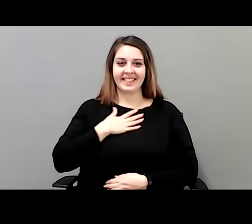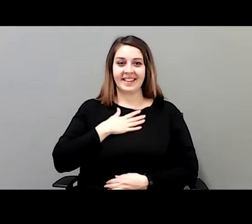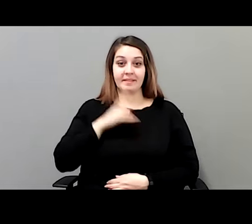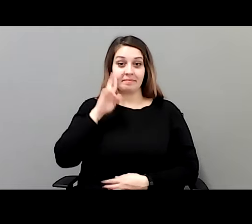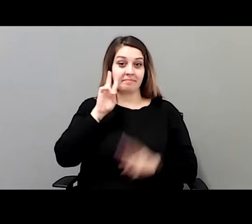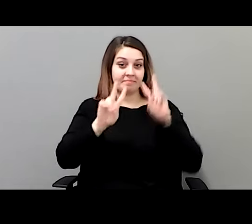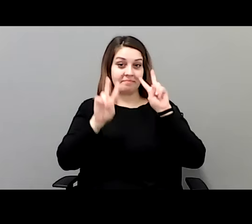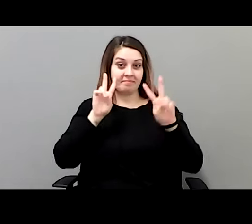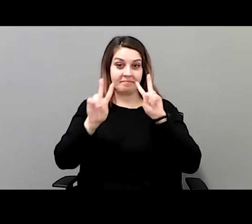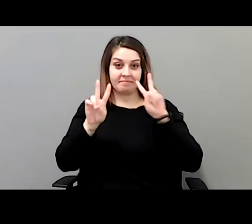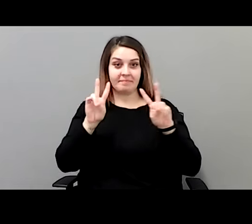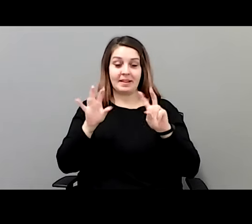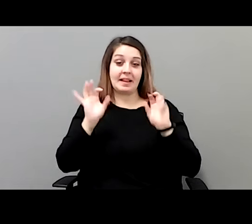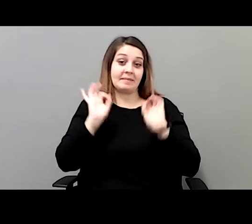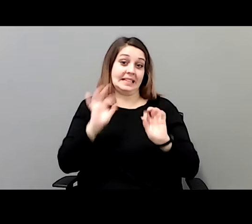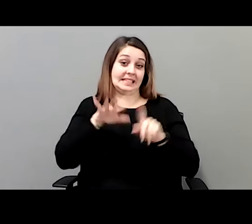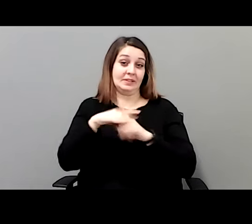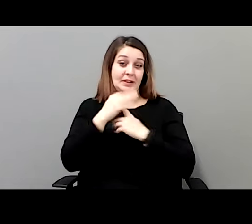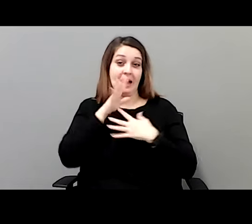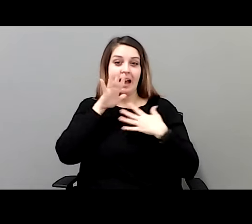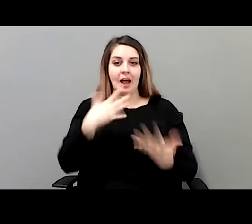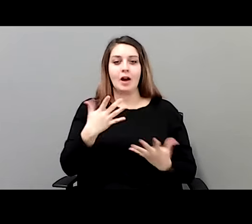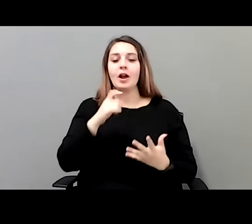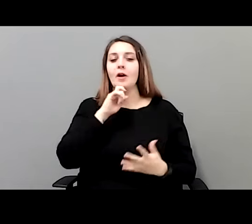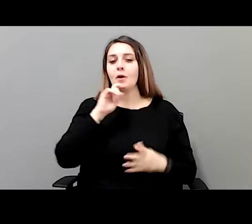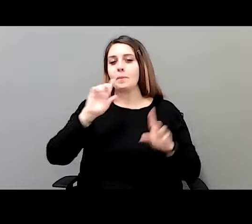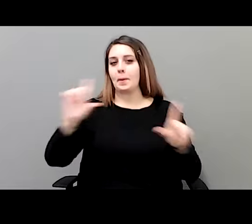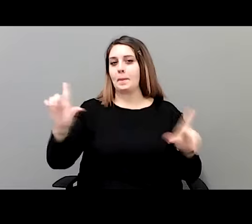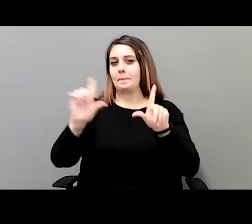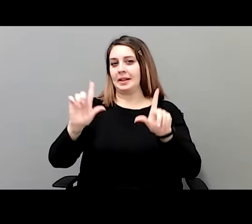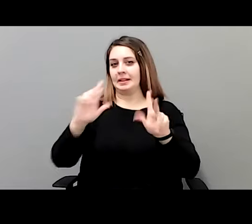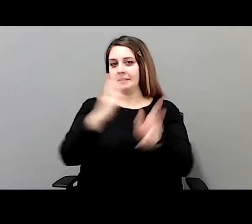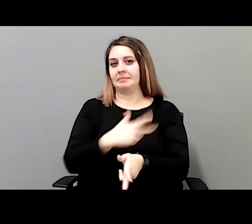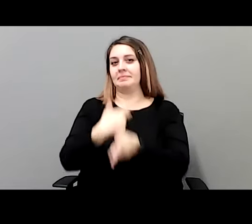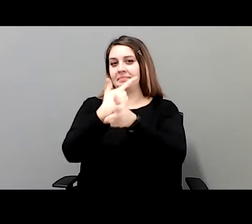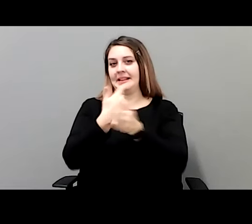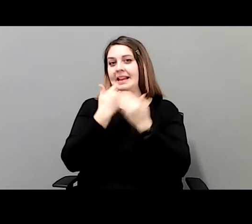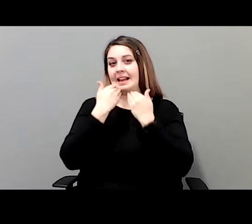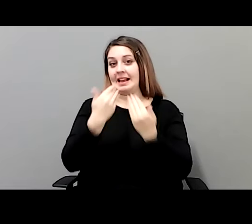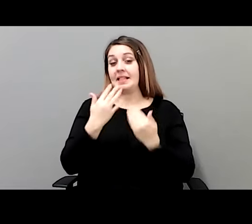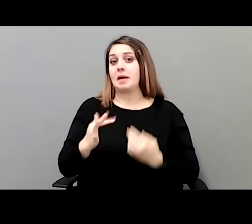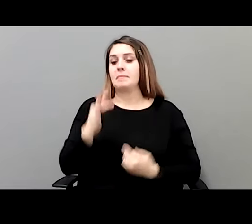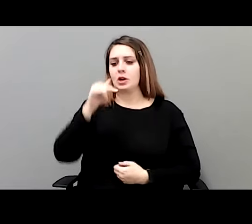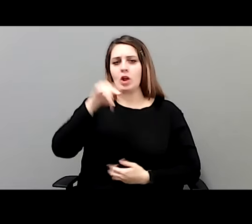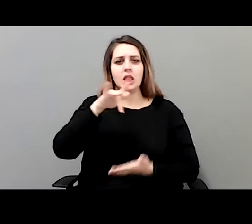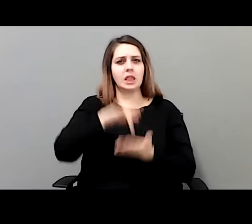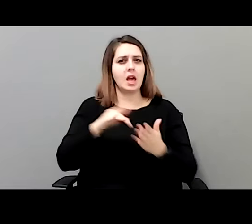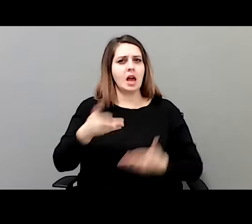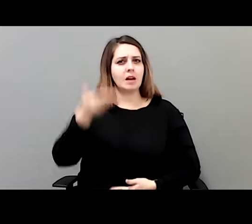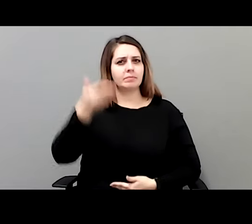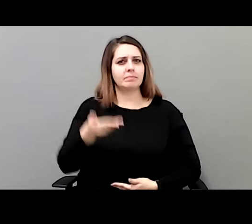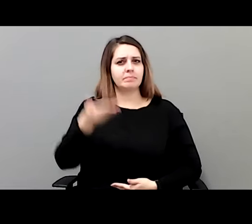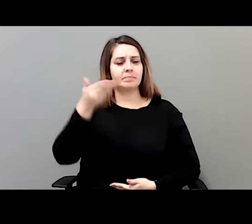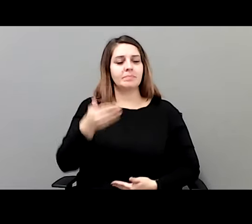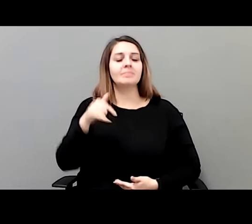veros, aunque sea en esta ocasión, a través de la pantalla y sobre todo en un día tan importante que es